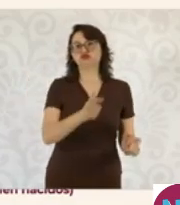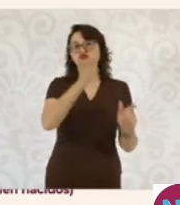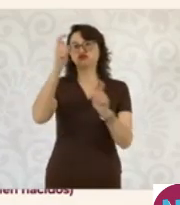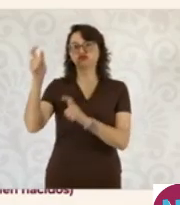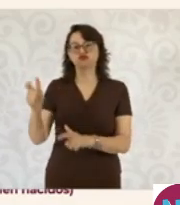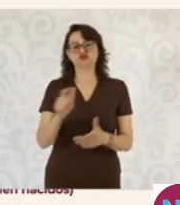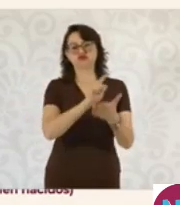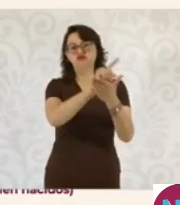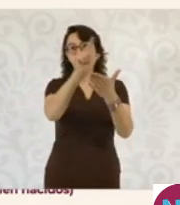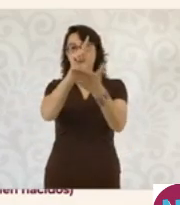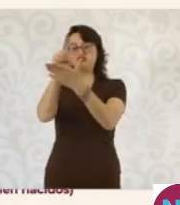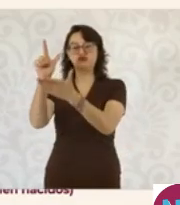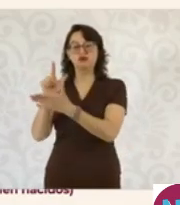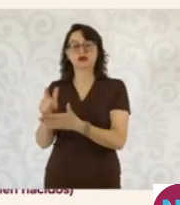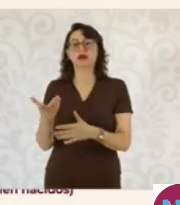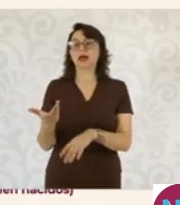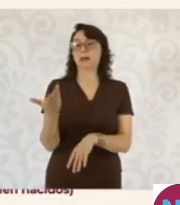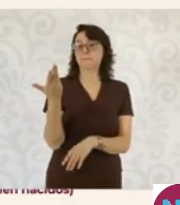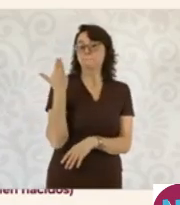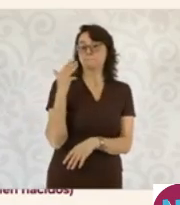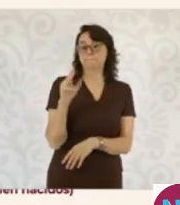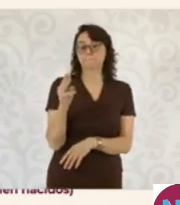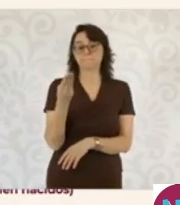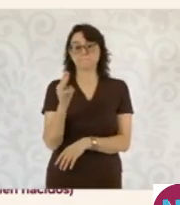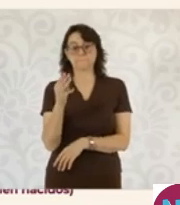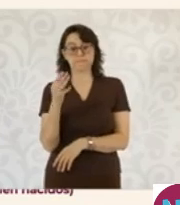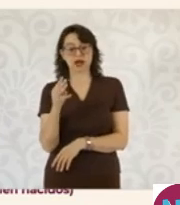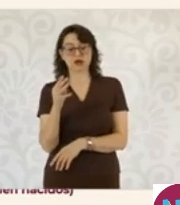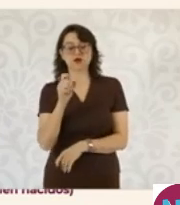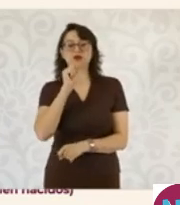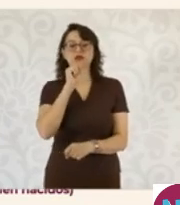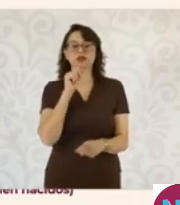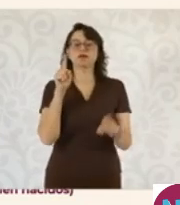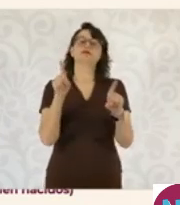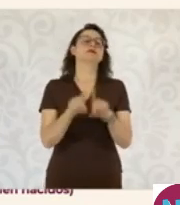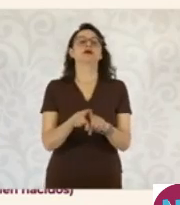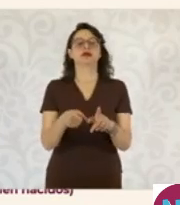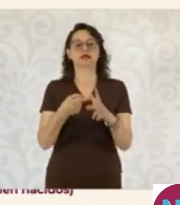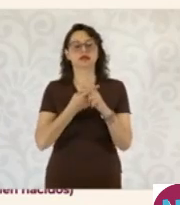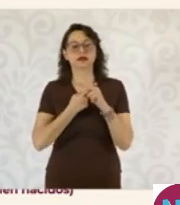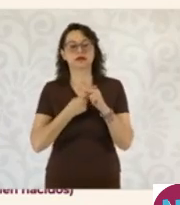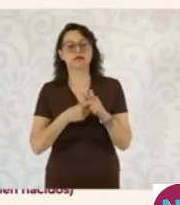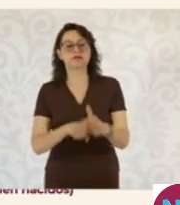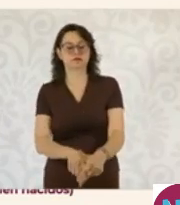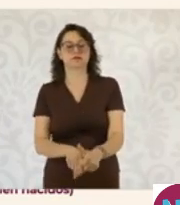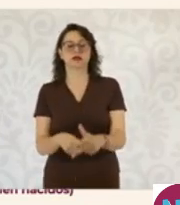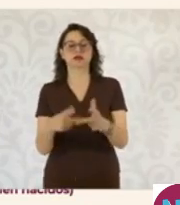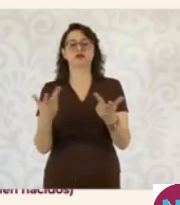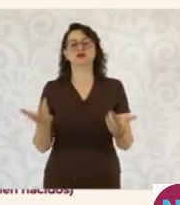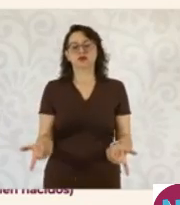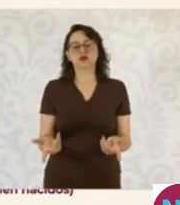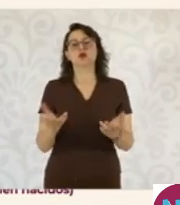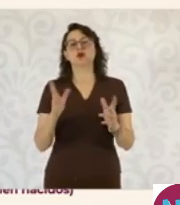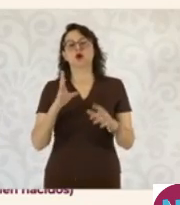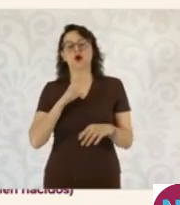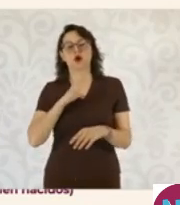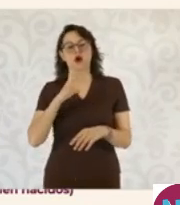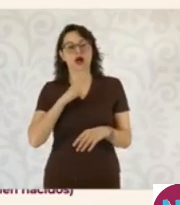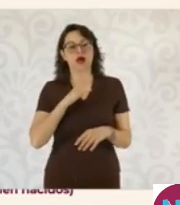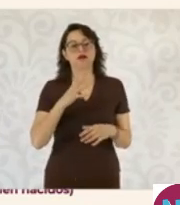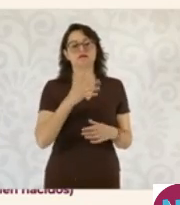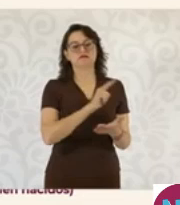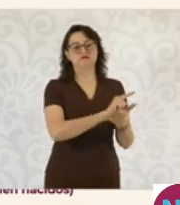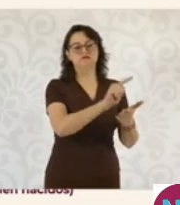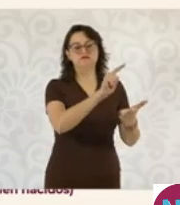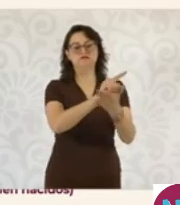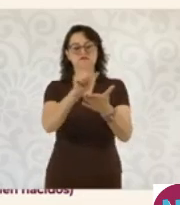en puntos específicos de mayor riesgo ciertas medidas como son los larvicidas, el